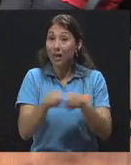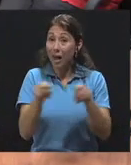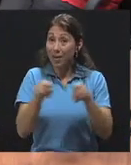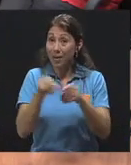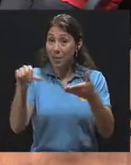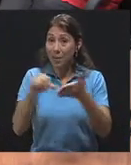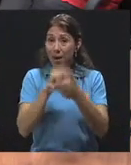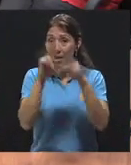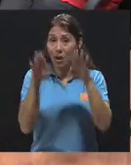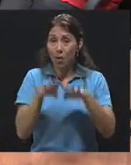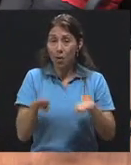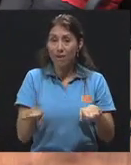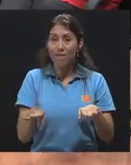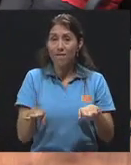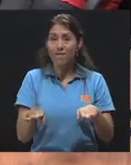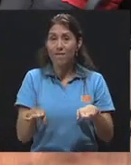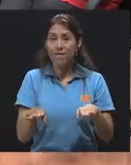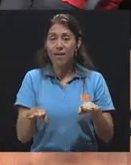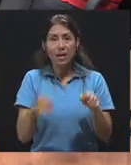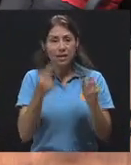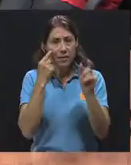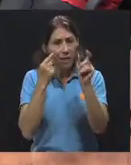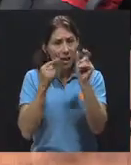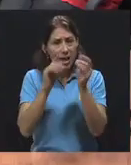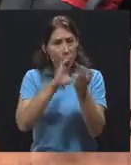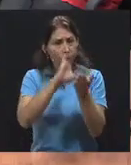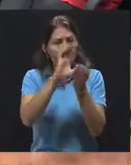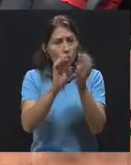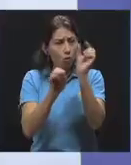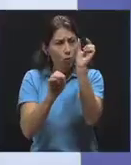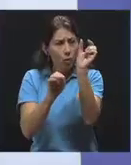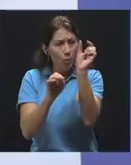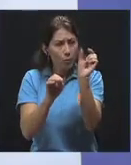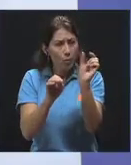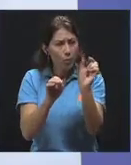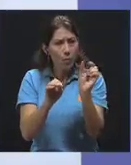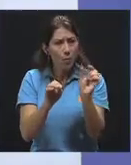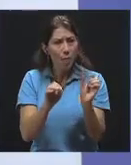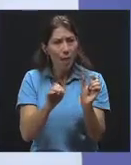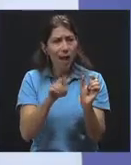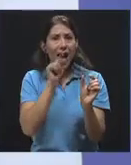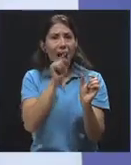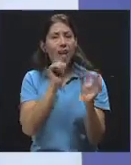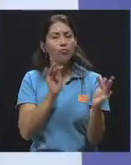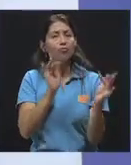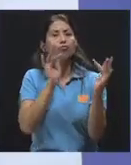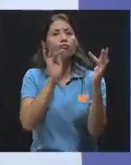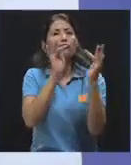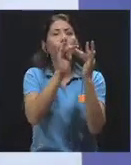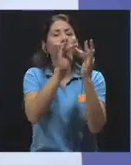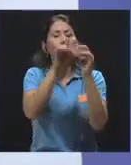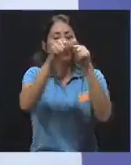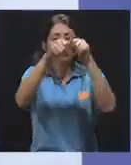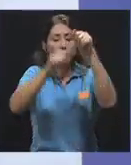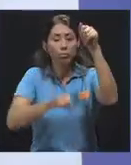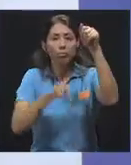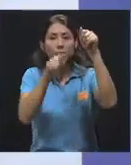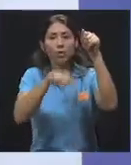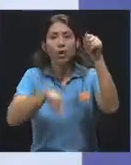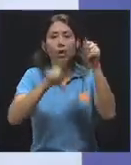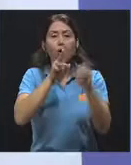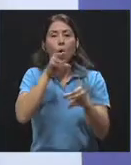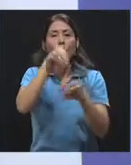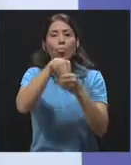la página web también, en cada pestañita del curso, hay como un landing page, como un link que te lleva a